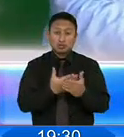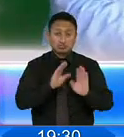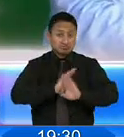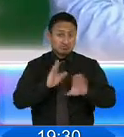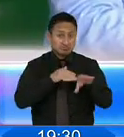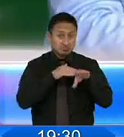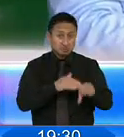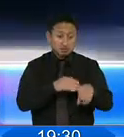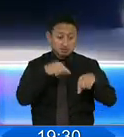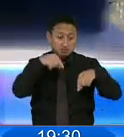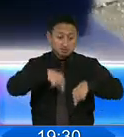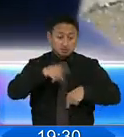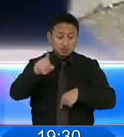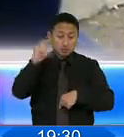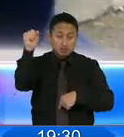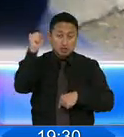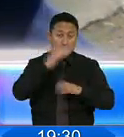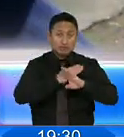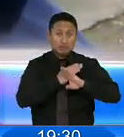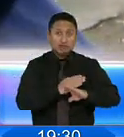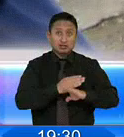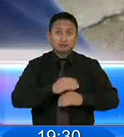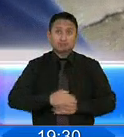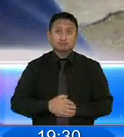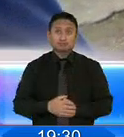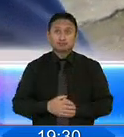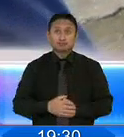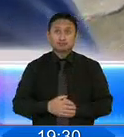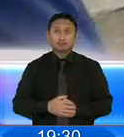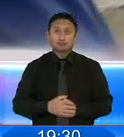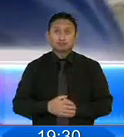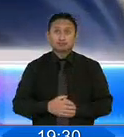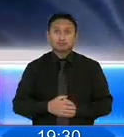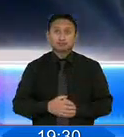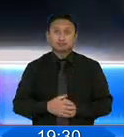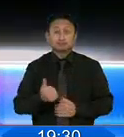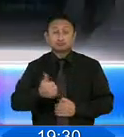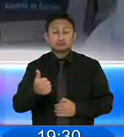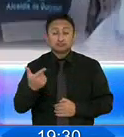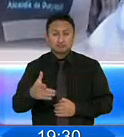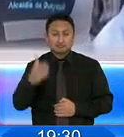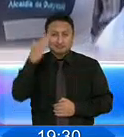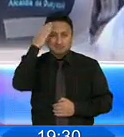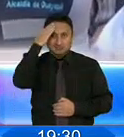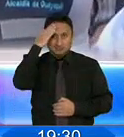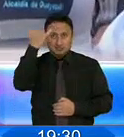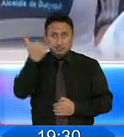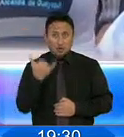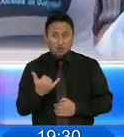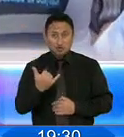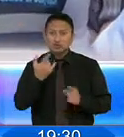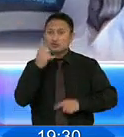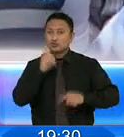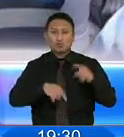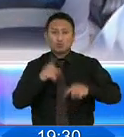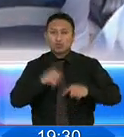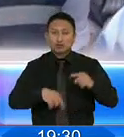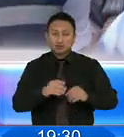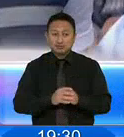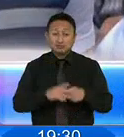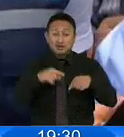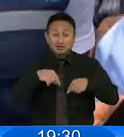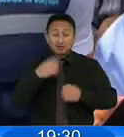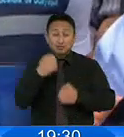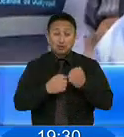el derecho a la defensa que le corresponde. Se les ha indicado que no se puede, la situación en estos últimos días se ha agravado en la